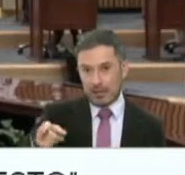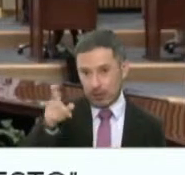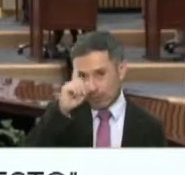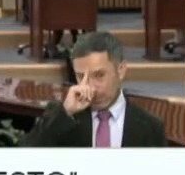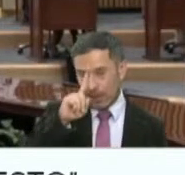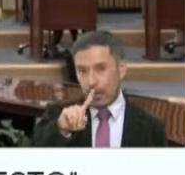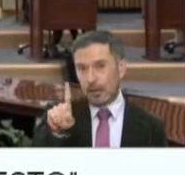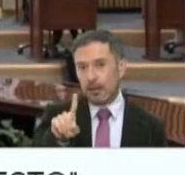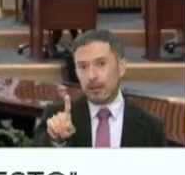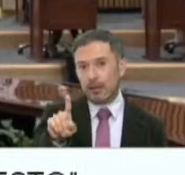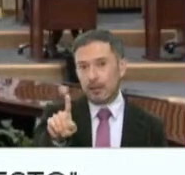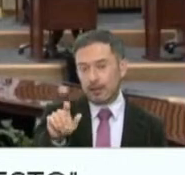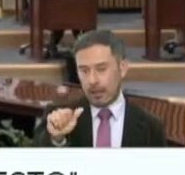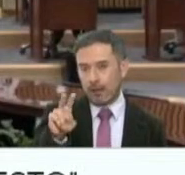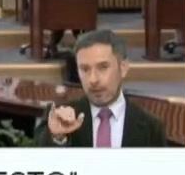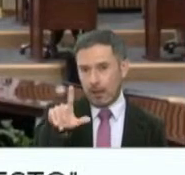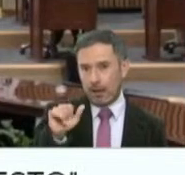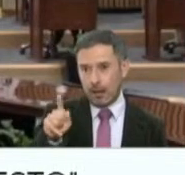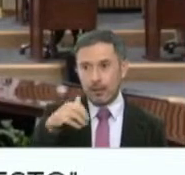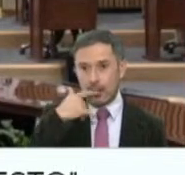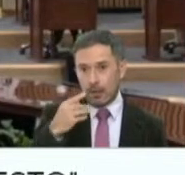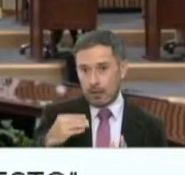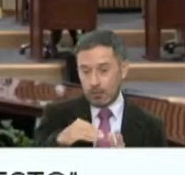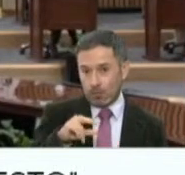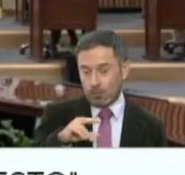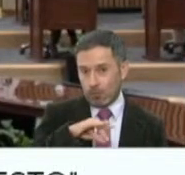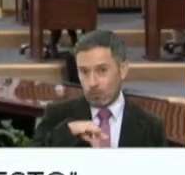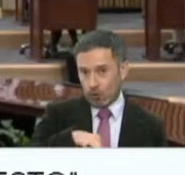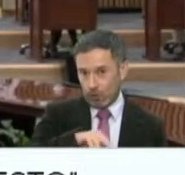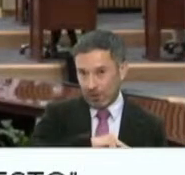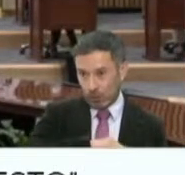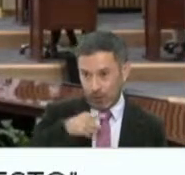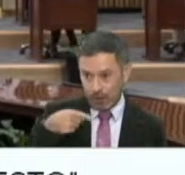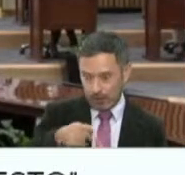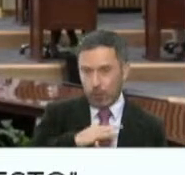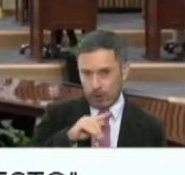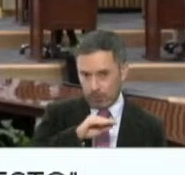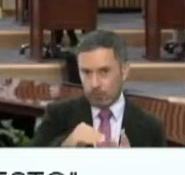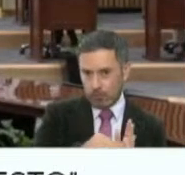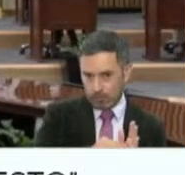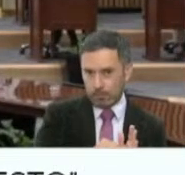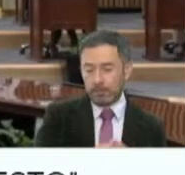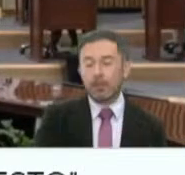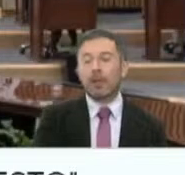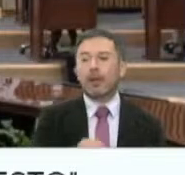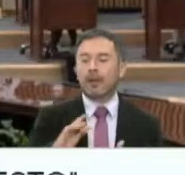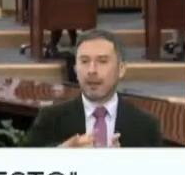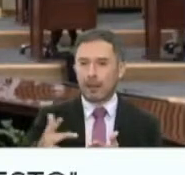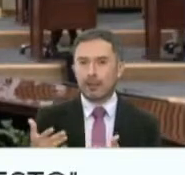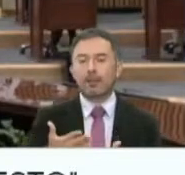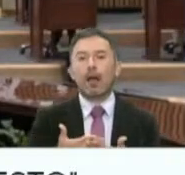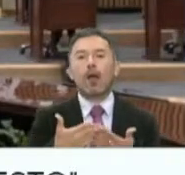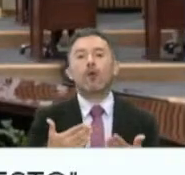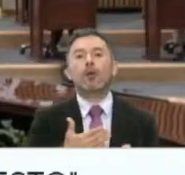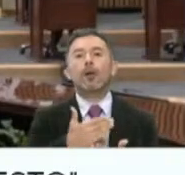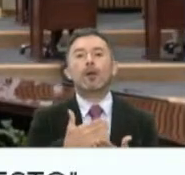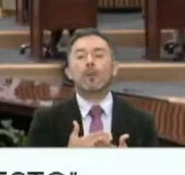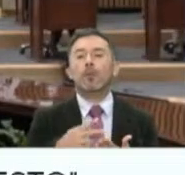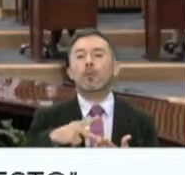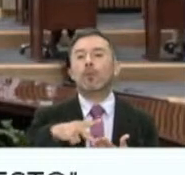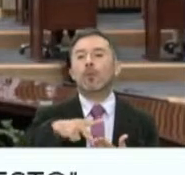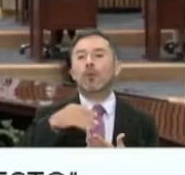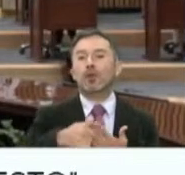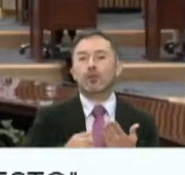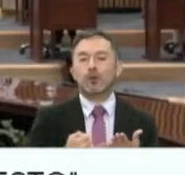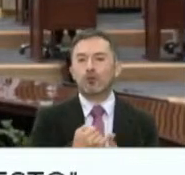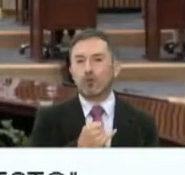Federal de Revocación de Mandato le ordena al INE, explícitamente en un artículo dice, que tiene que instalar el mismo número de casillas de